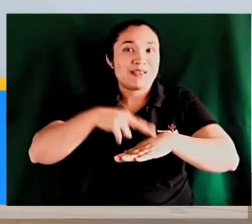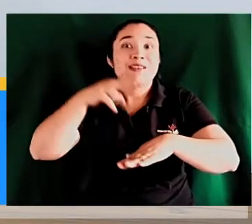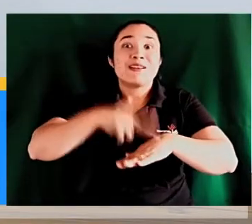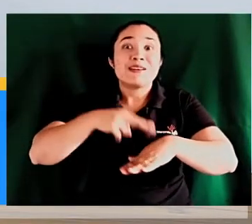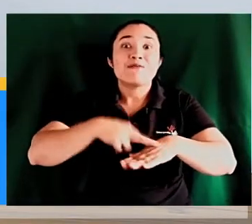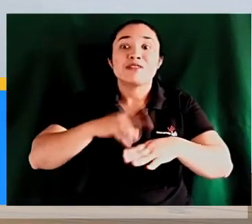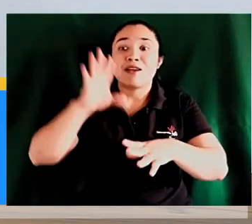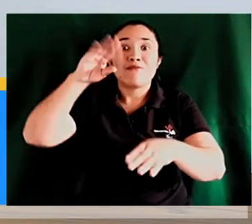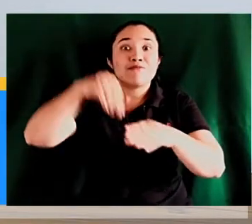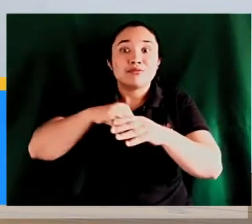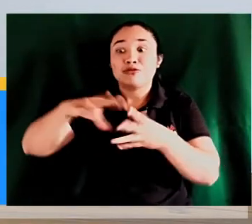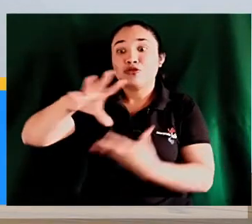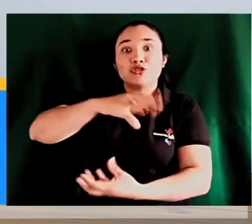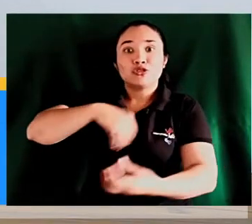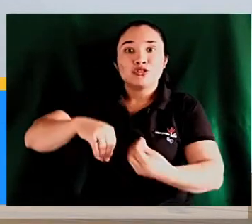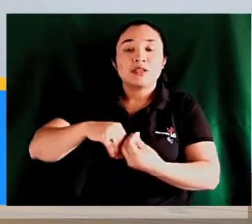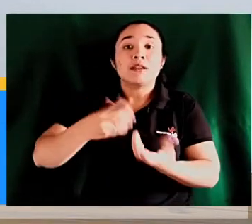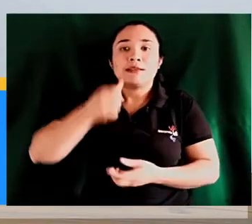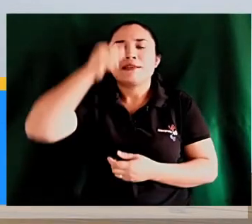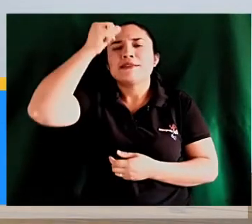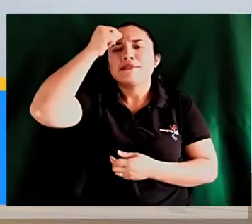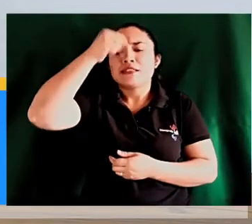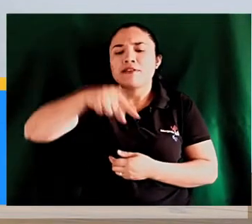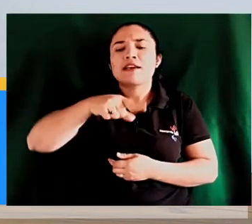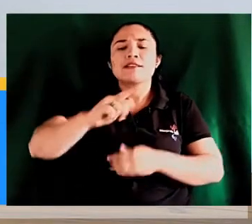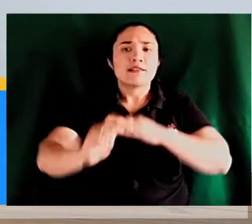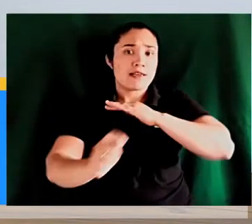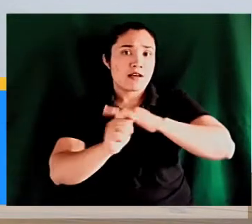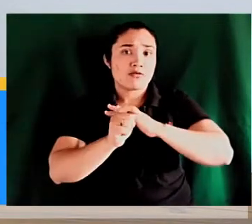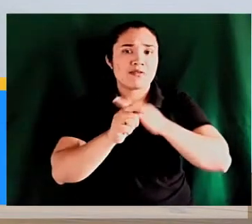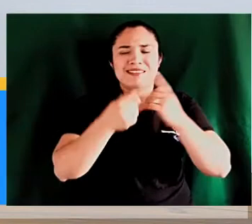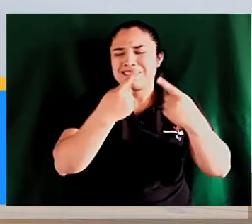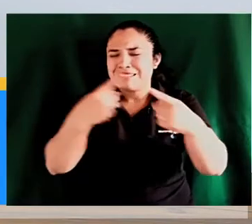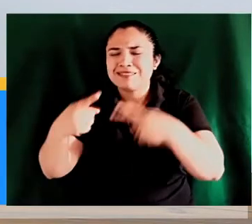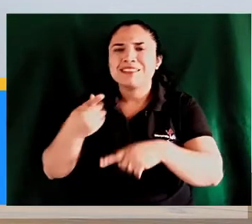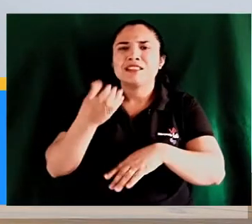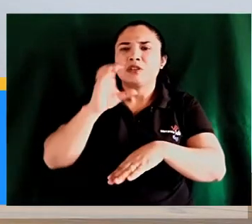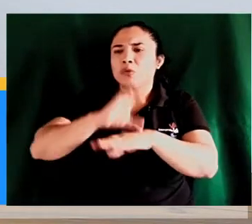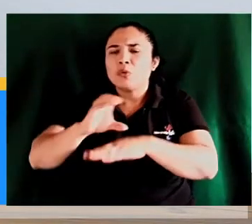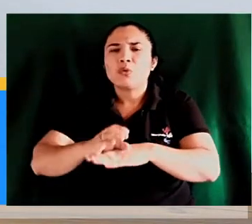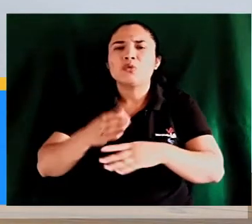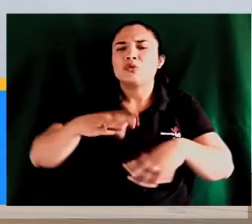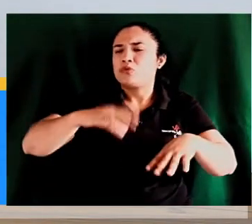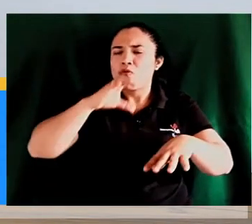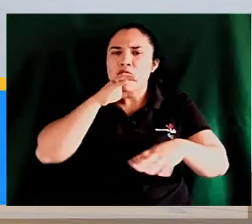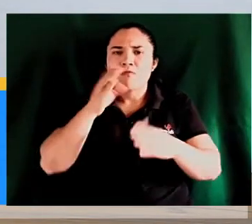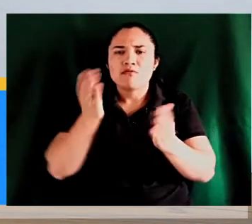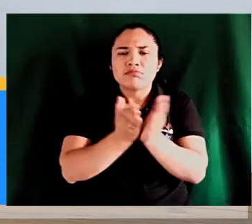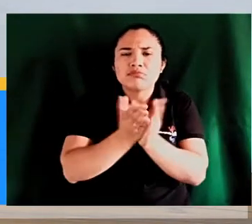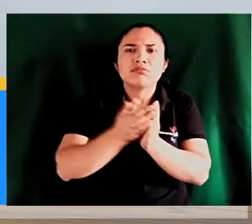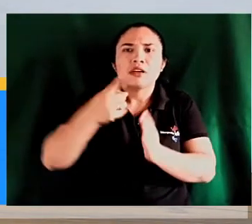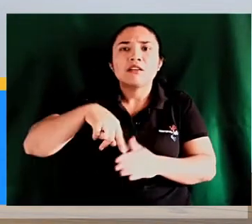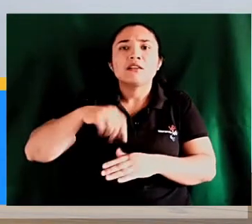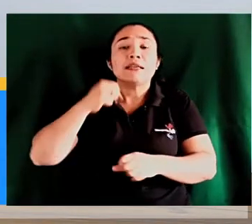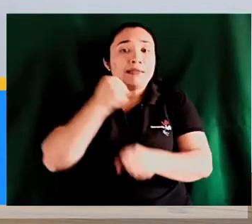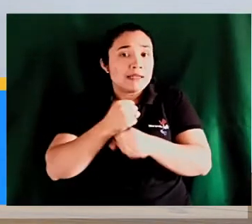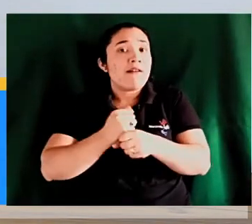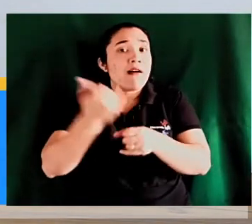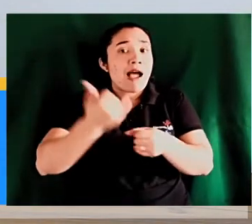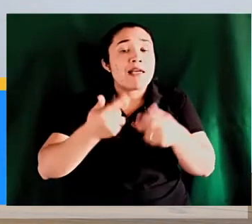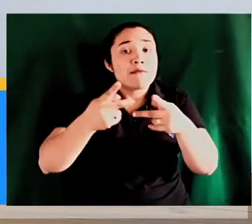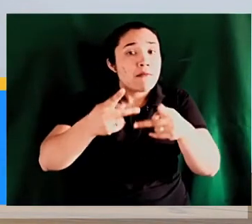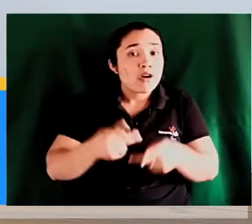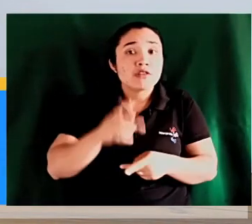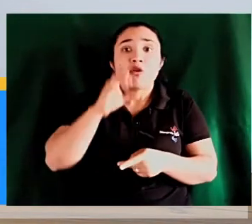de responsabilidad social universitaria donde los estudiantes del segundo curso de las diferentes carreras trabajan sobre un